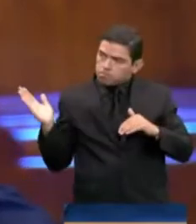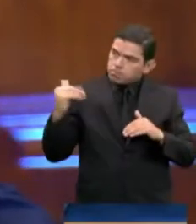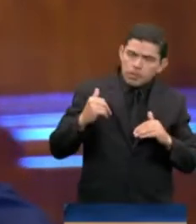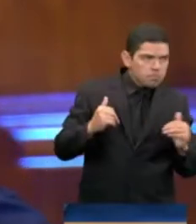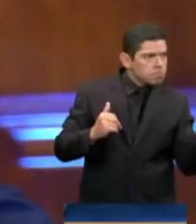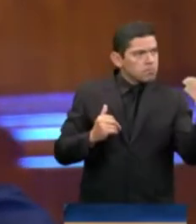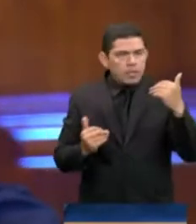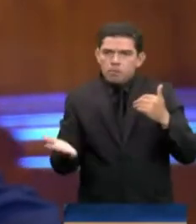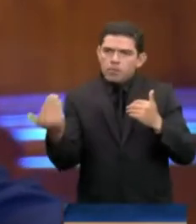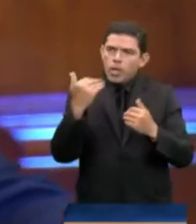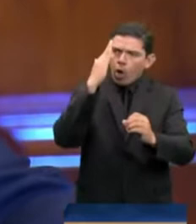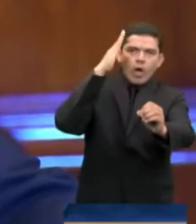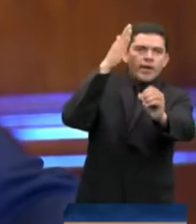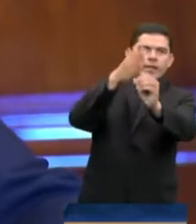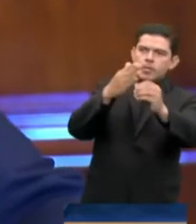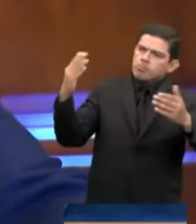pueda triunfar